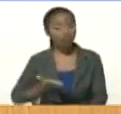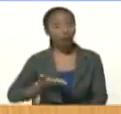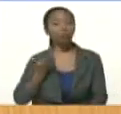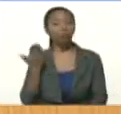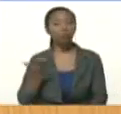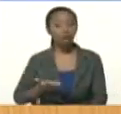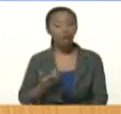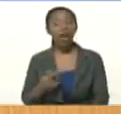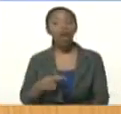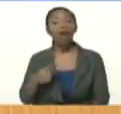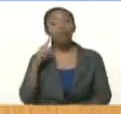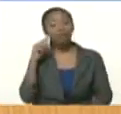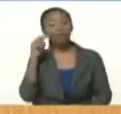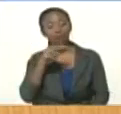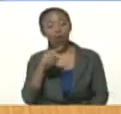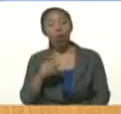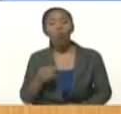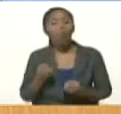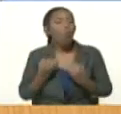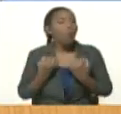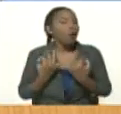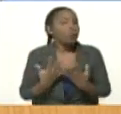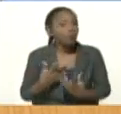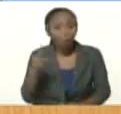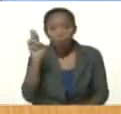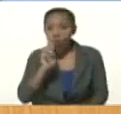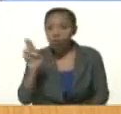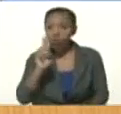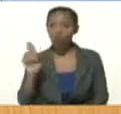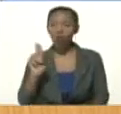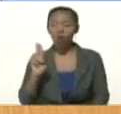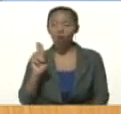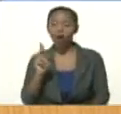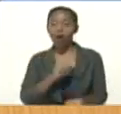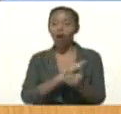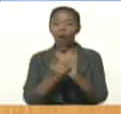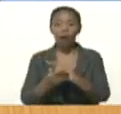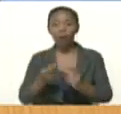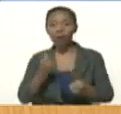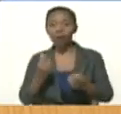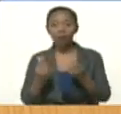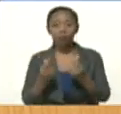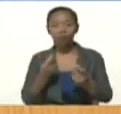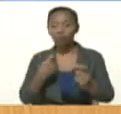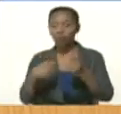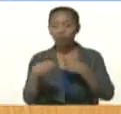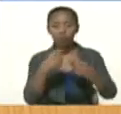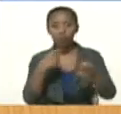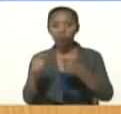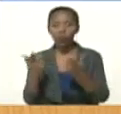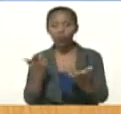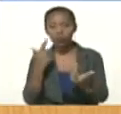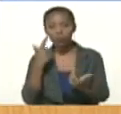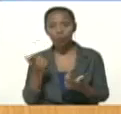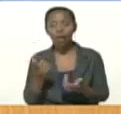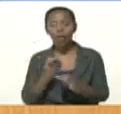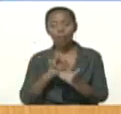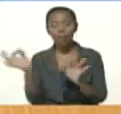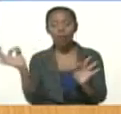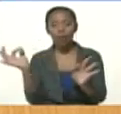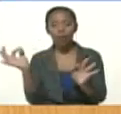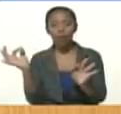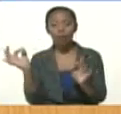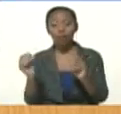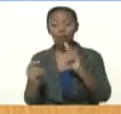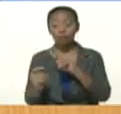Fíjense usted cuántos usos en la transabilidad de la moneda, de la criptomoneda del petro, hemos